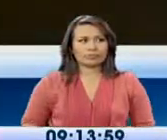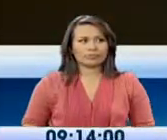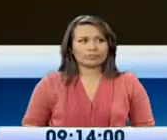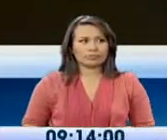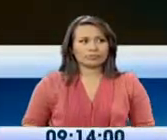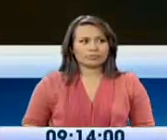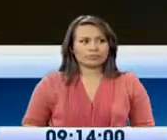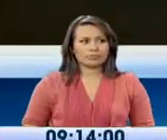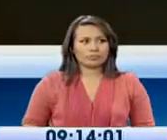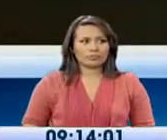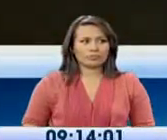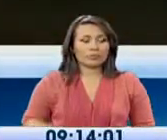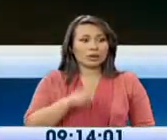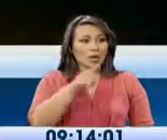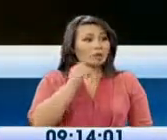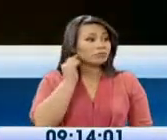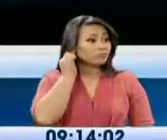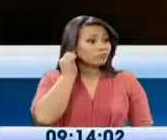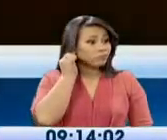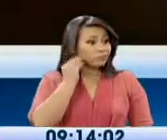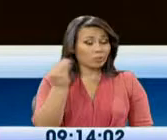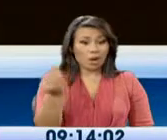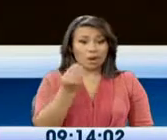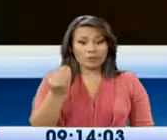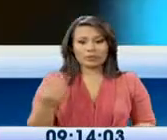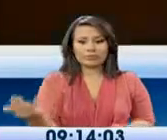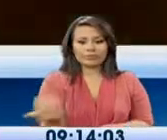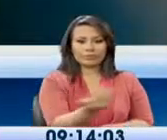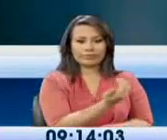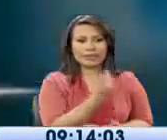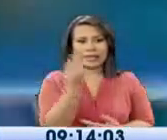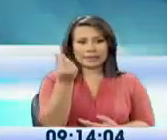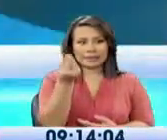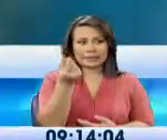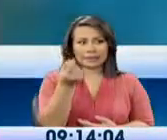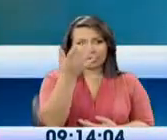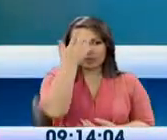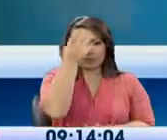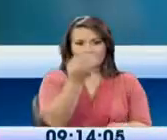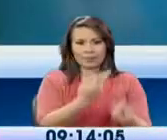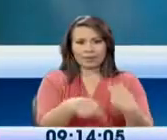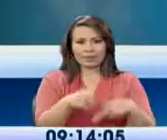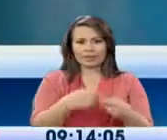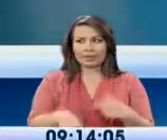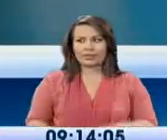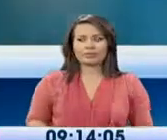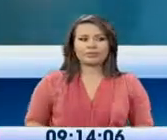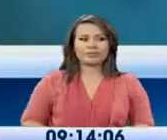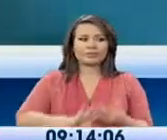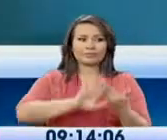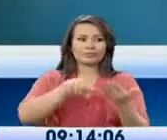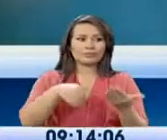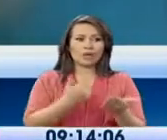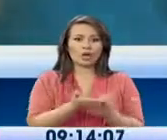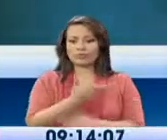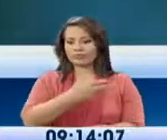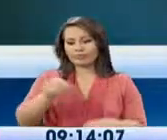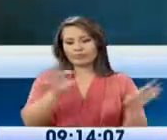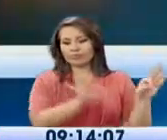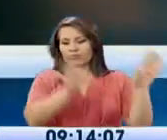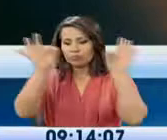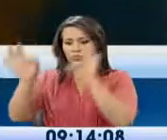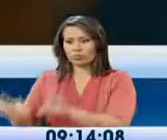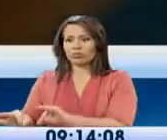Justamente esta menor sería la encargada de recoger el dinero producto de las ventas. Todos fueron llevados a la